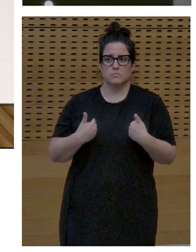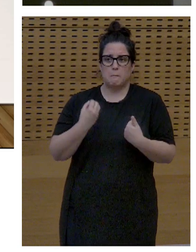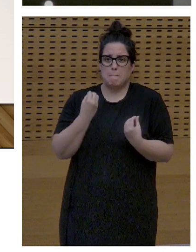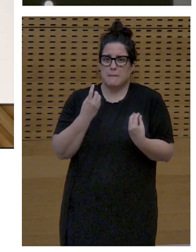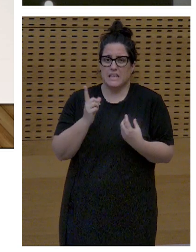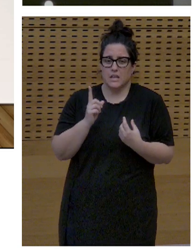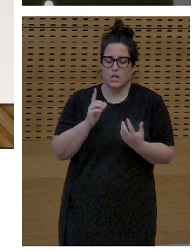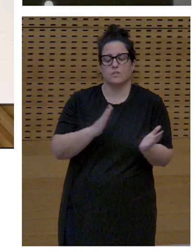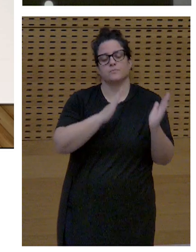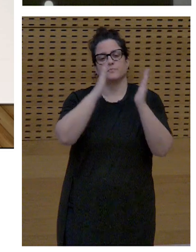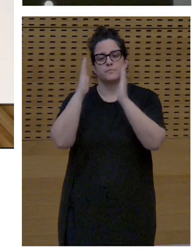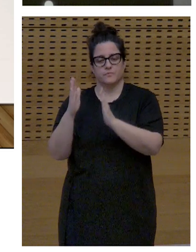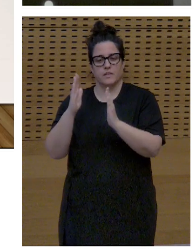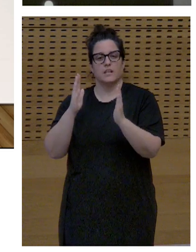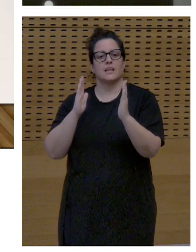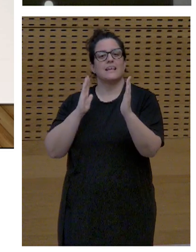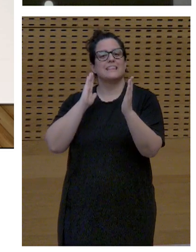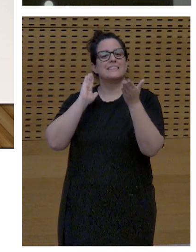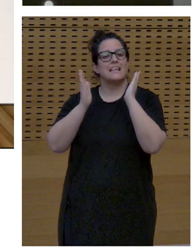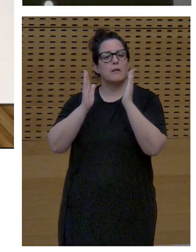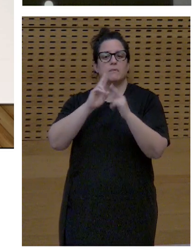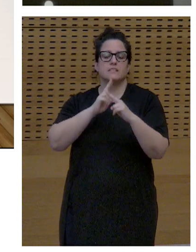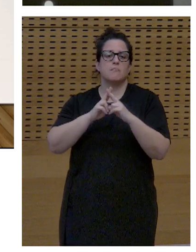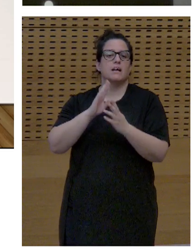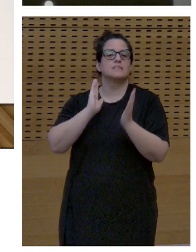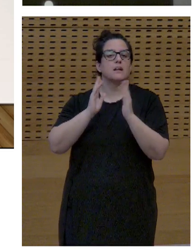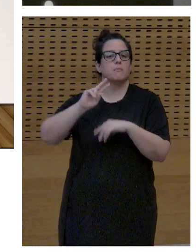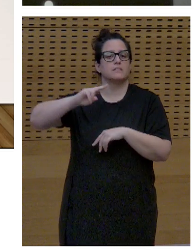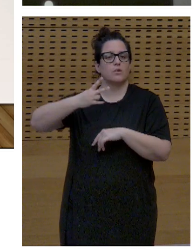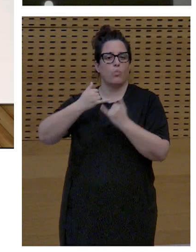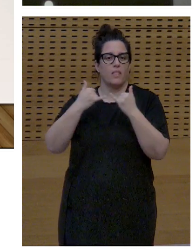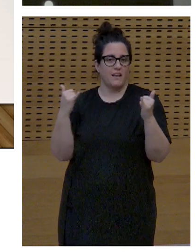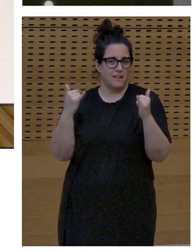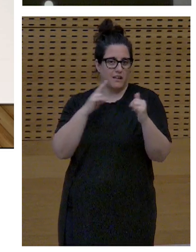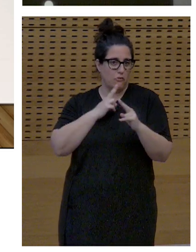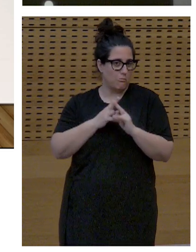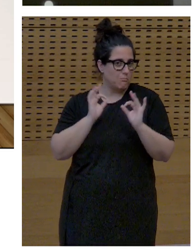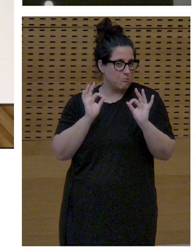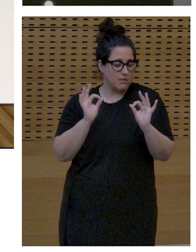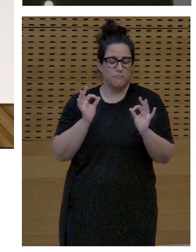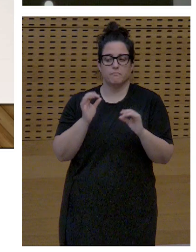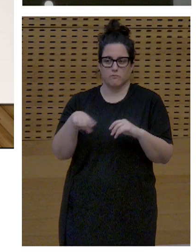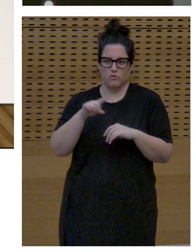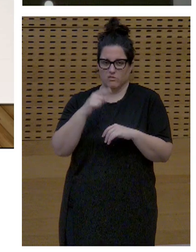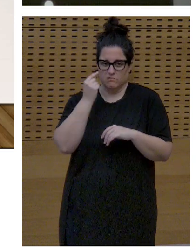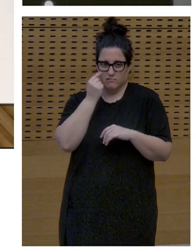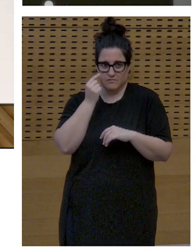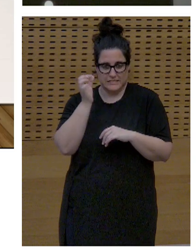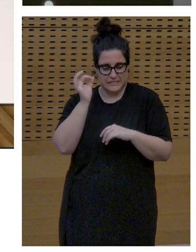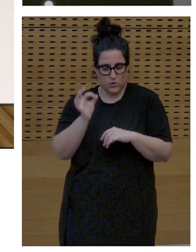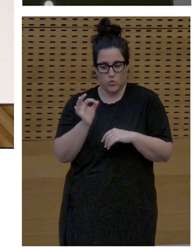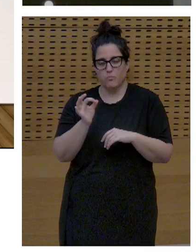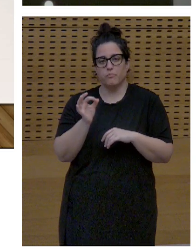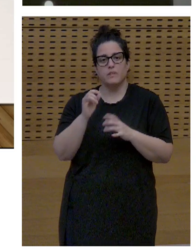buena, pasamos a lo que se llaman las terapias de segunda línea, que seguro que habéis oído, las conocéis, son